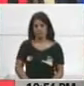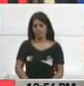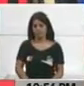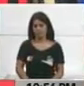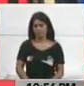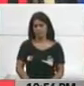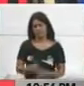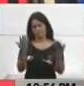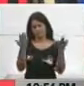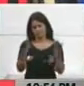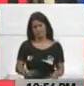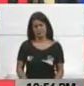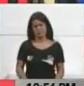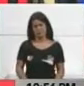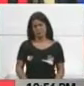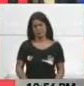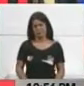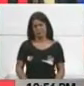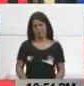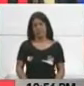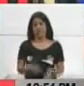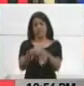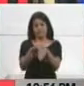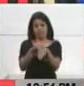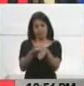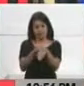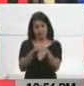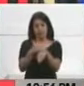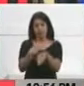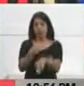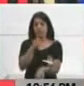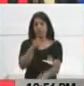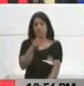¿Ah? Perdón, yo no hablo así.